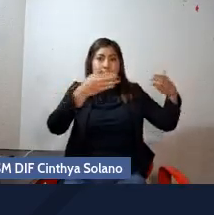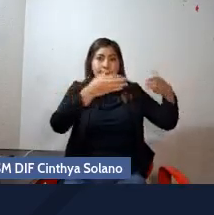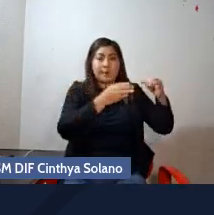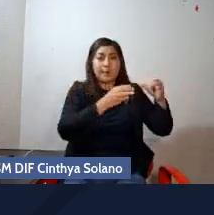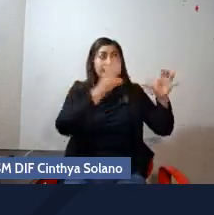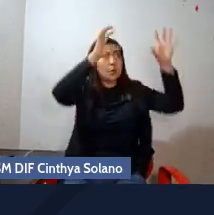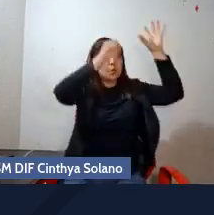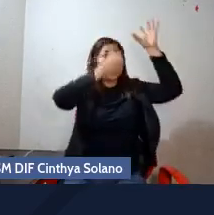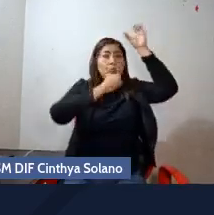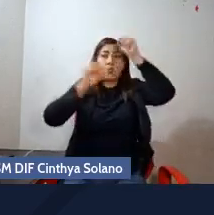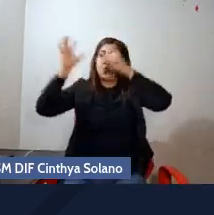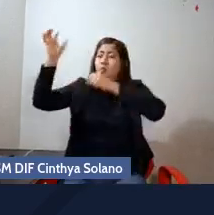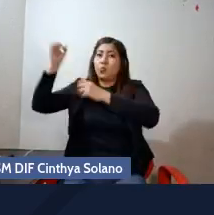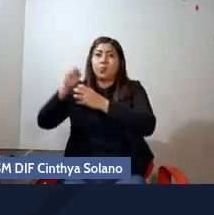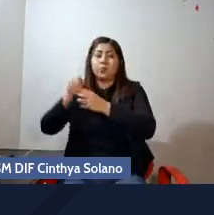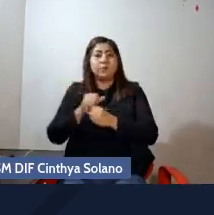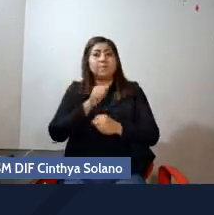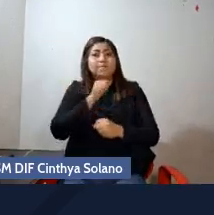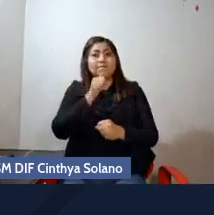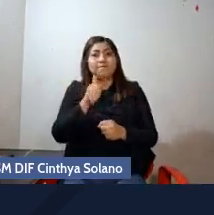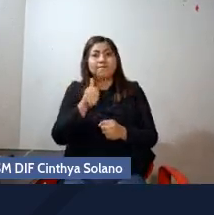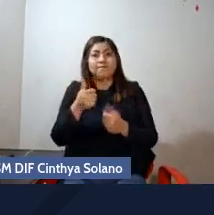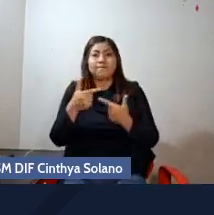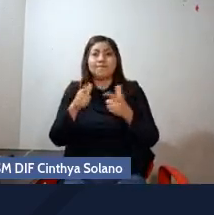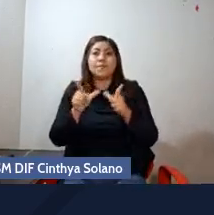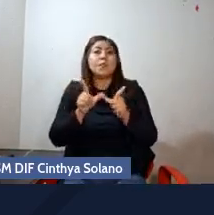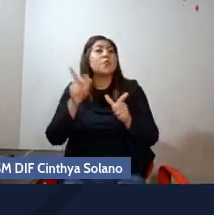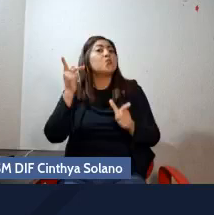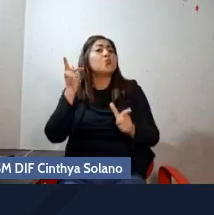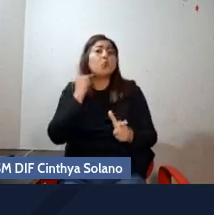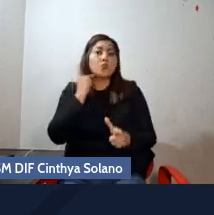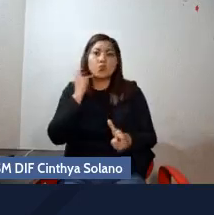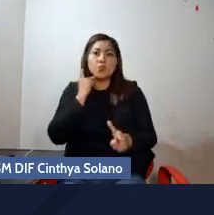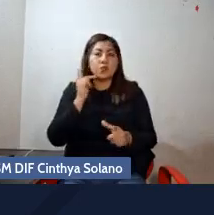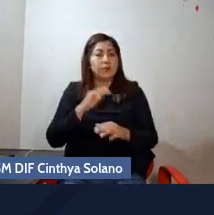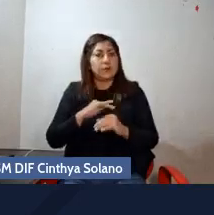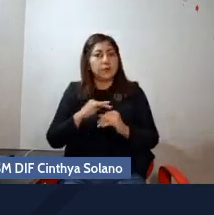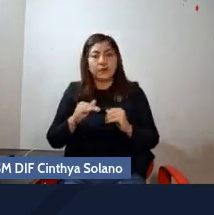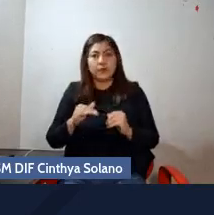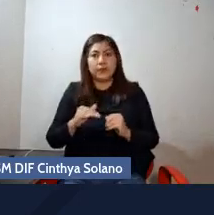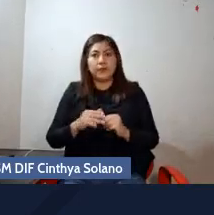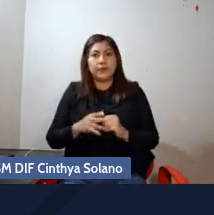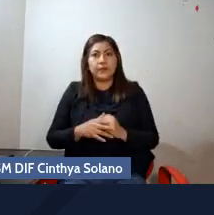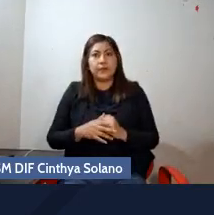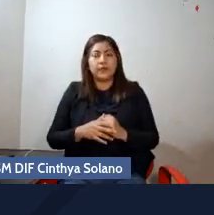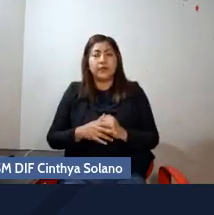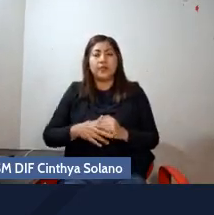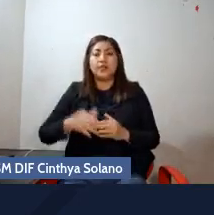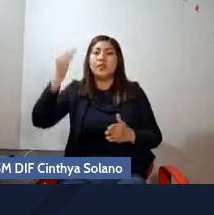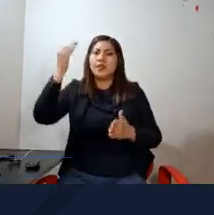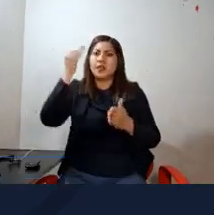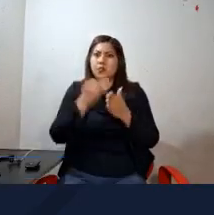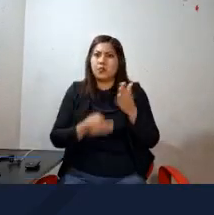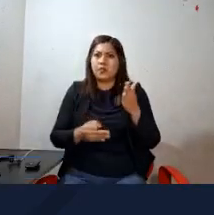incorrecto, y de la falta administrativa podríamos pasar muy probablemente a un delito electoral.